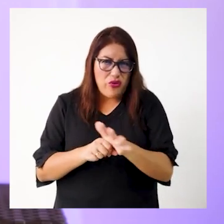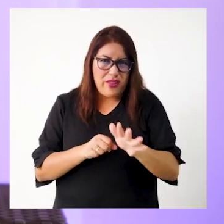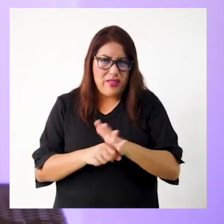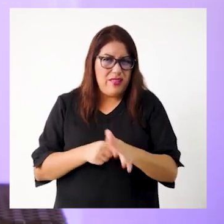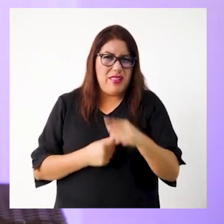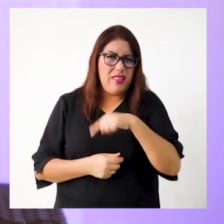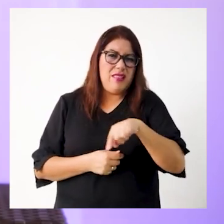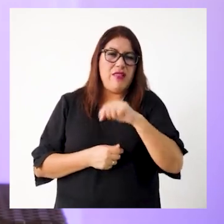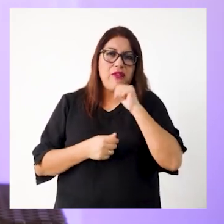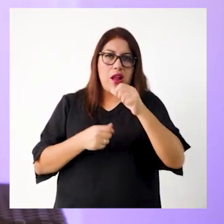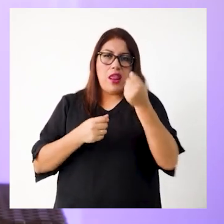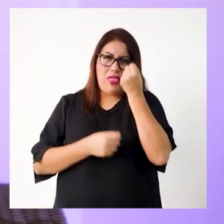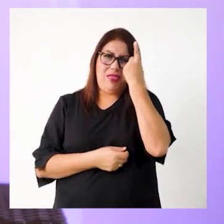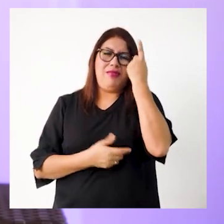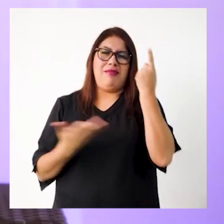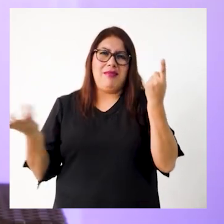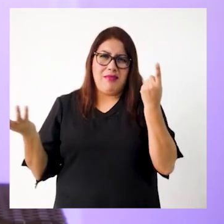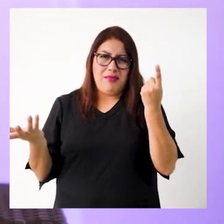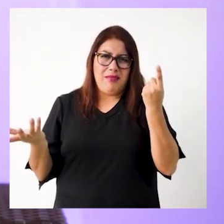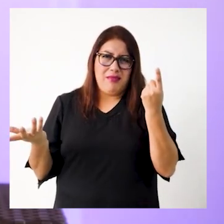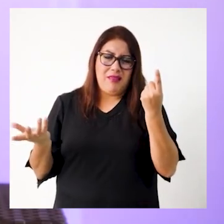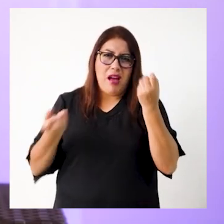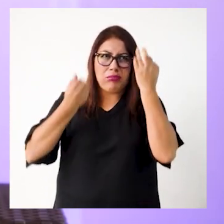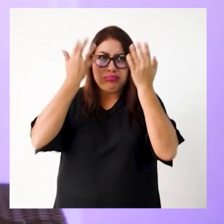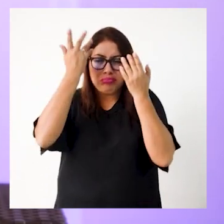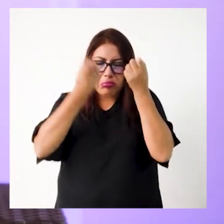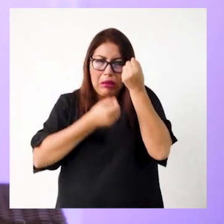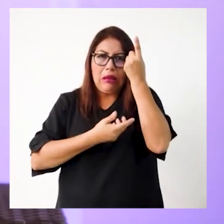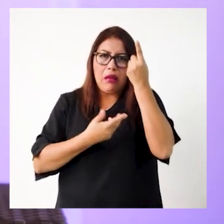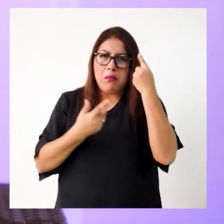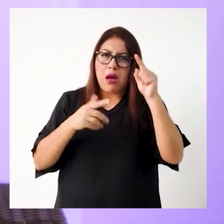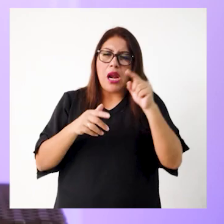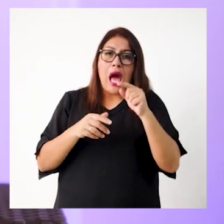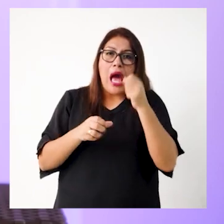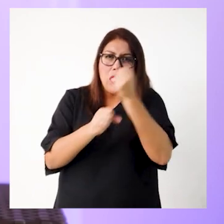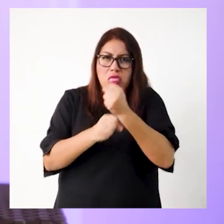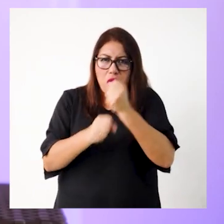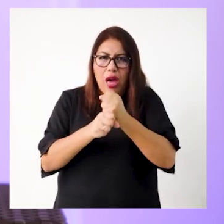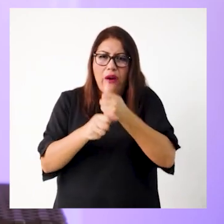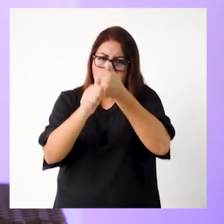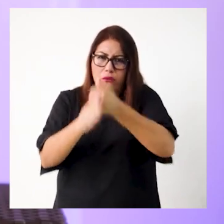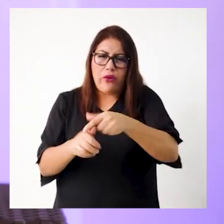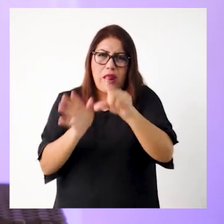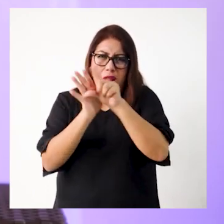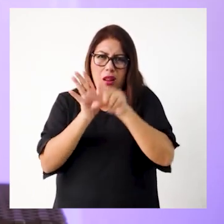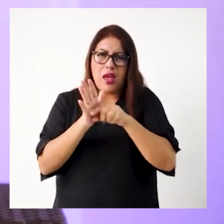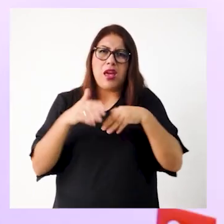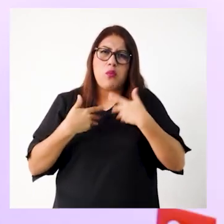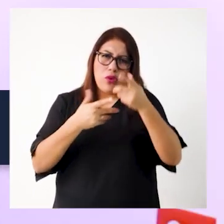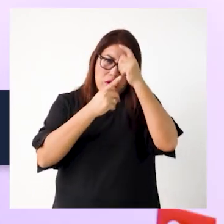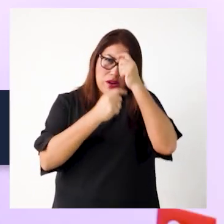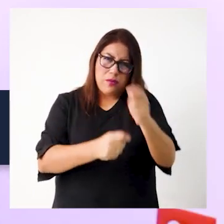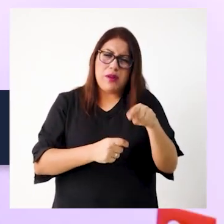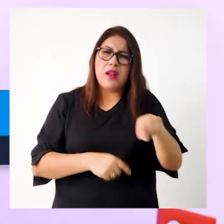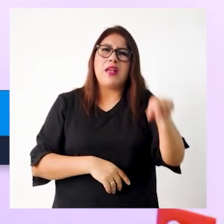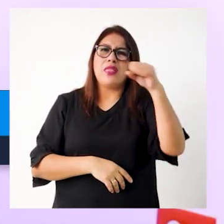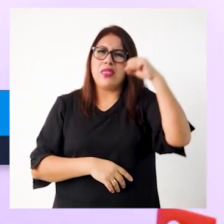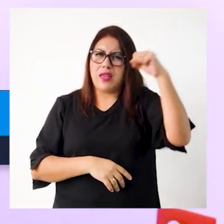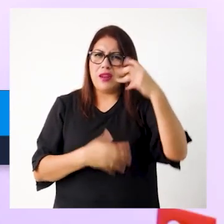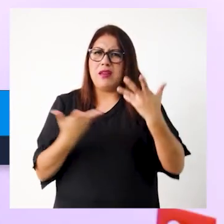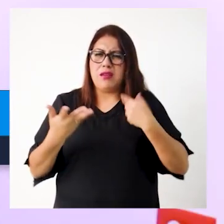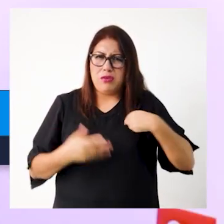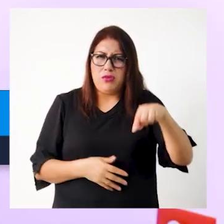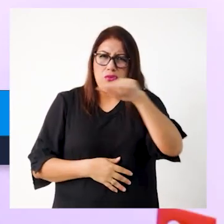suficientemente concientizada para actuar de acuerdo a la ley y para respetar los derechos, claro, principalmente